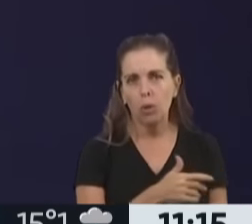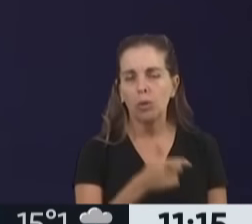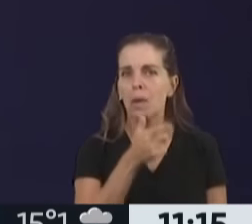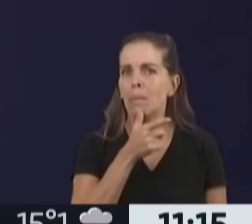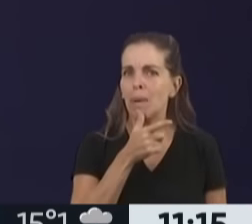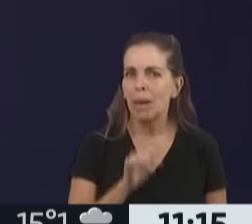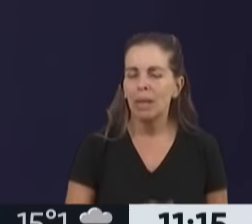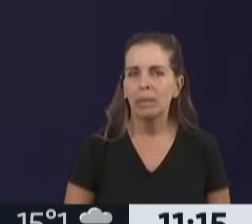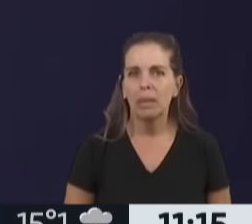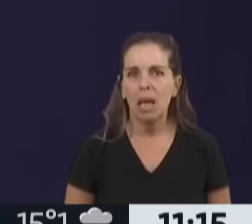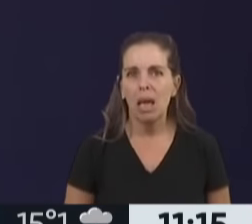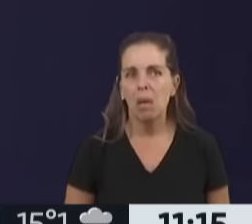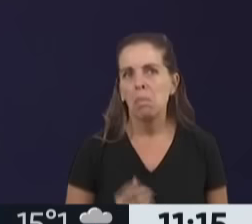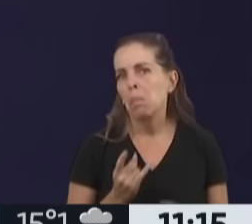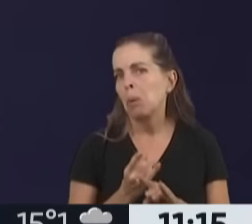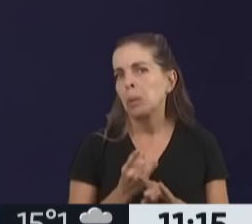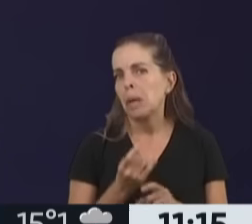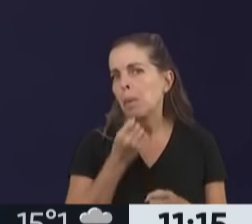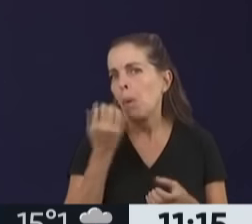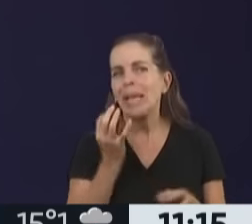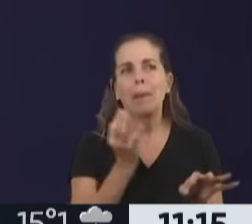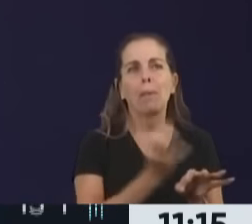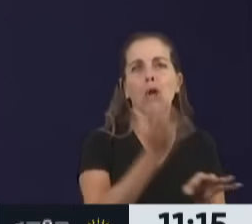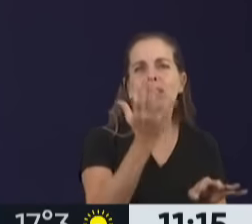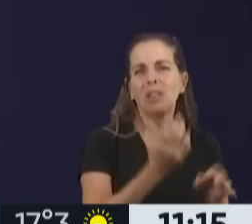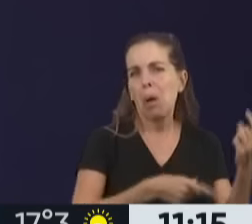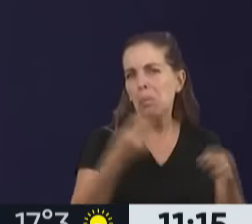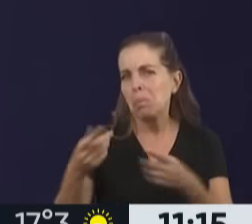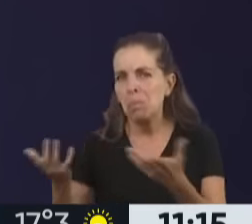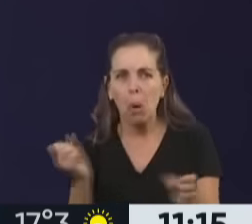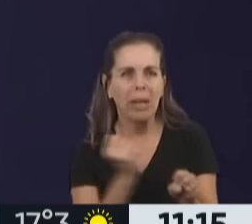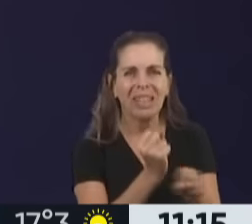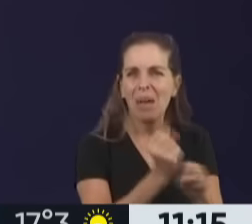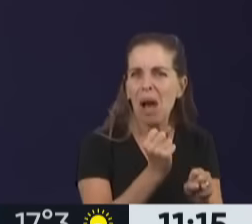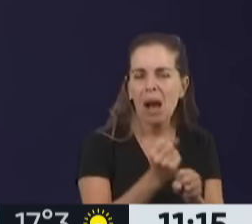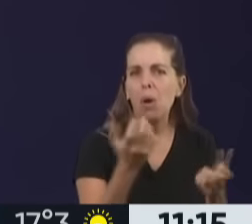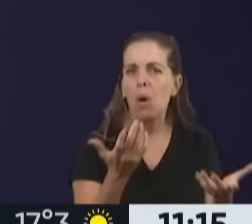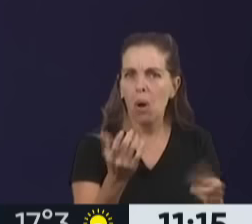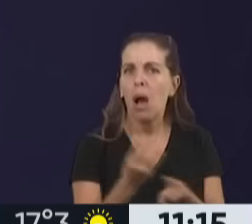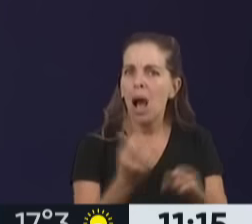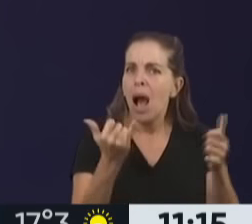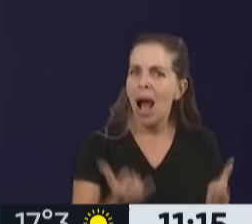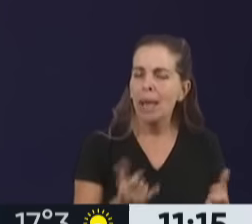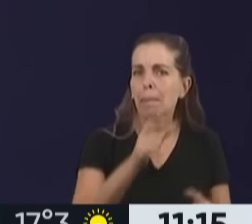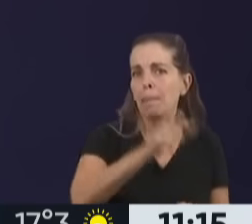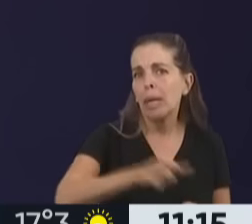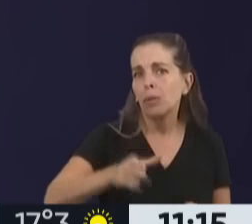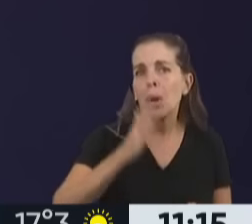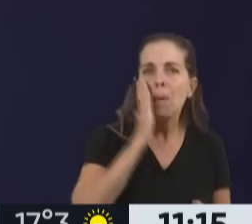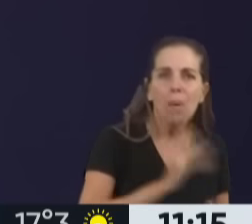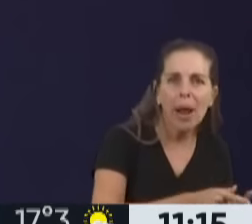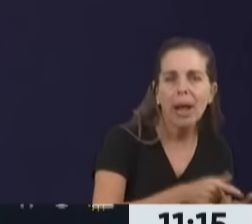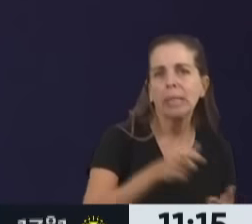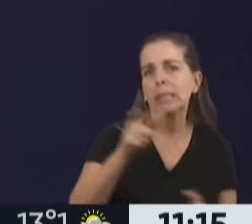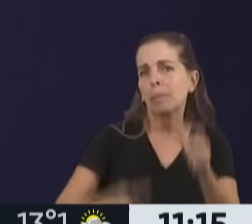todo en toda profesión en todo rubro en todo oficio tenés gente buena y gente mala y